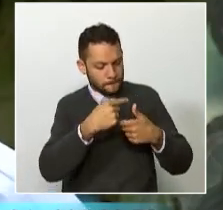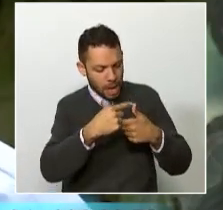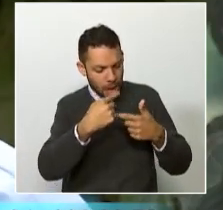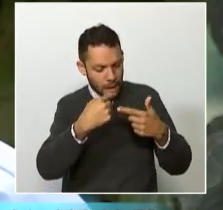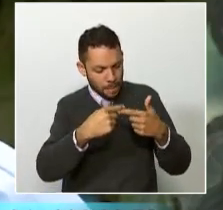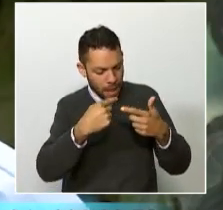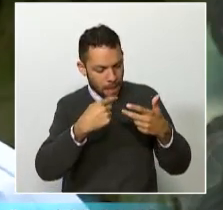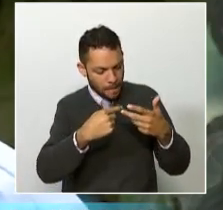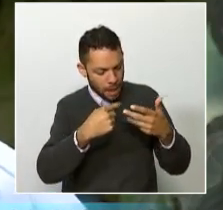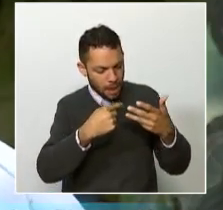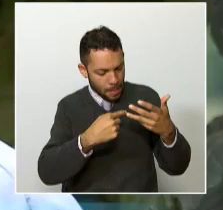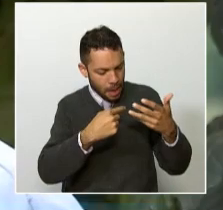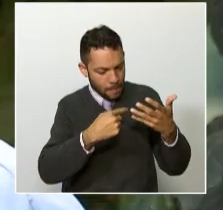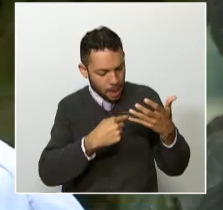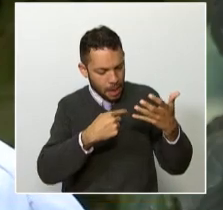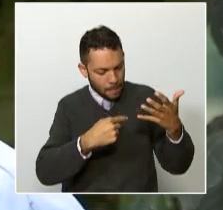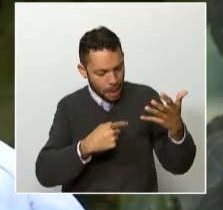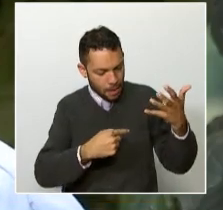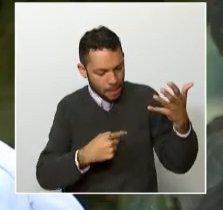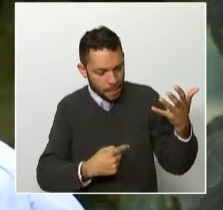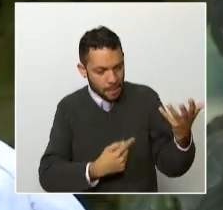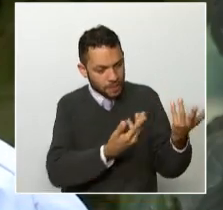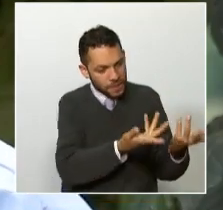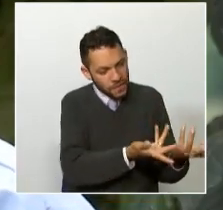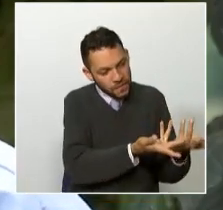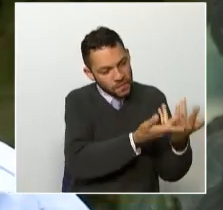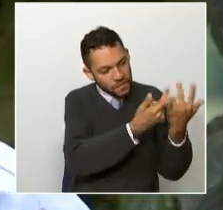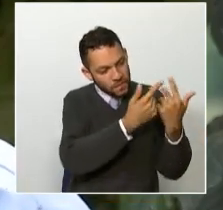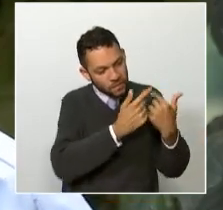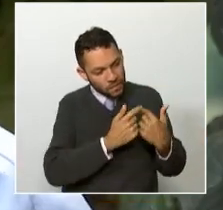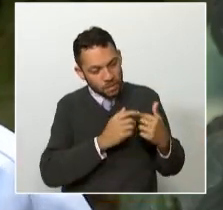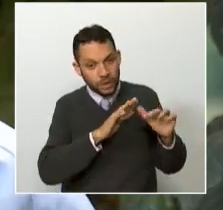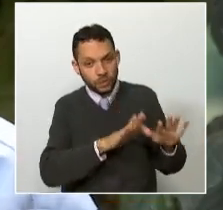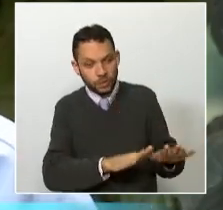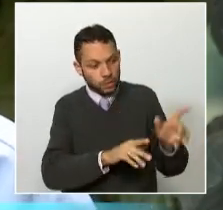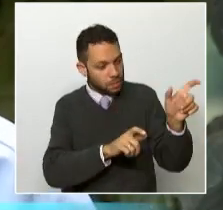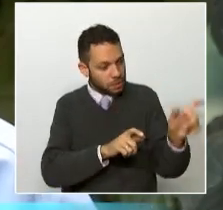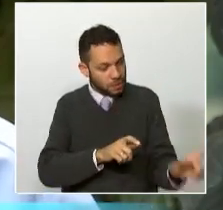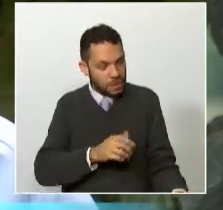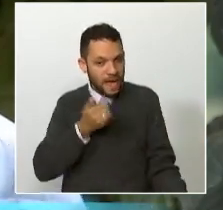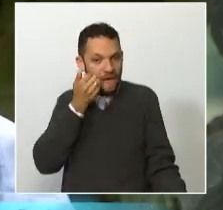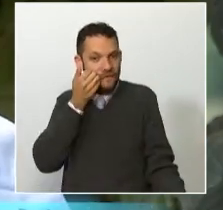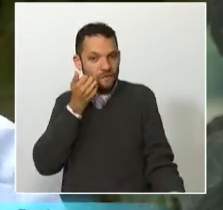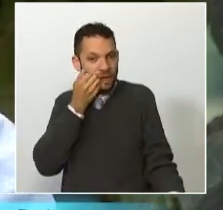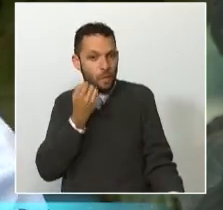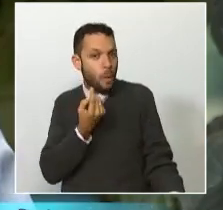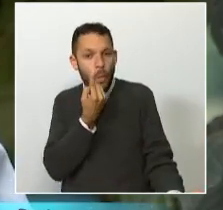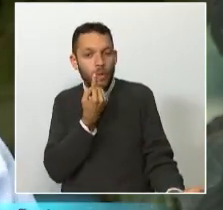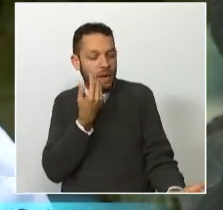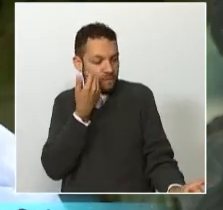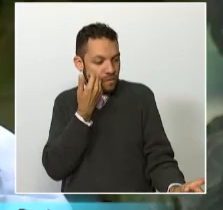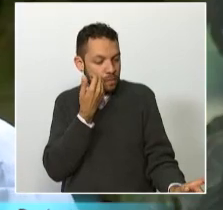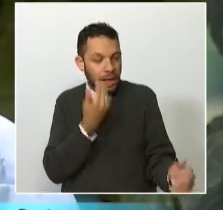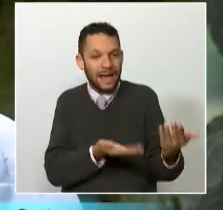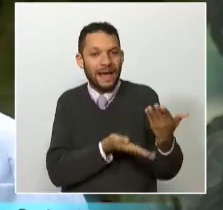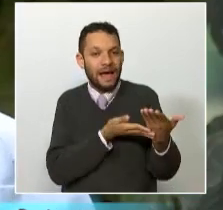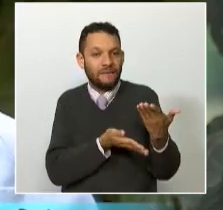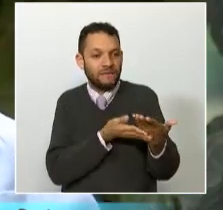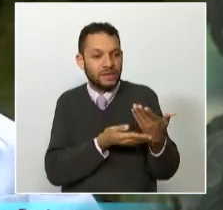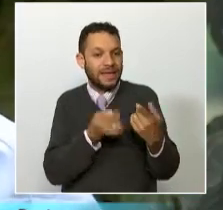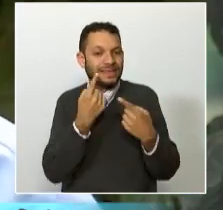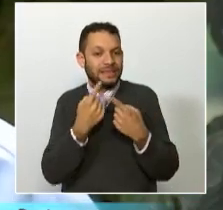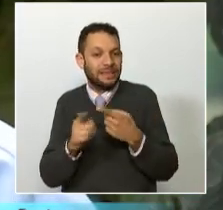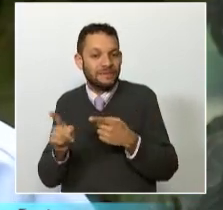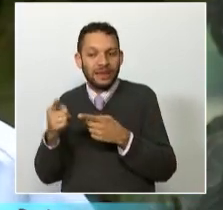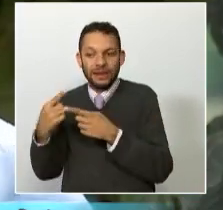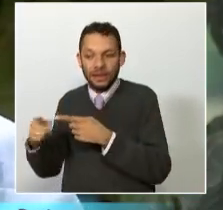conductor. Se dice que la enfermedad es una sola y que se asoma por distintas ventanas. Entonces se